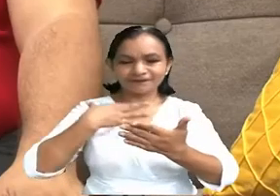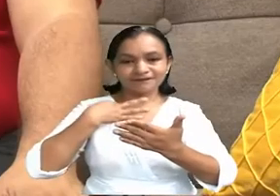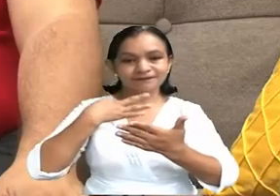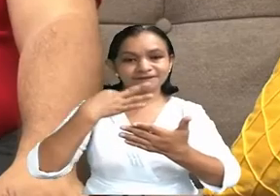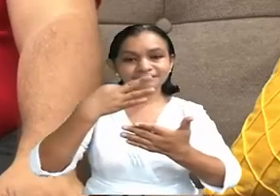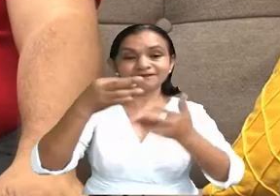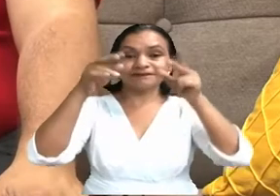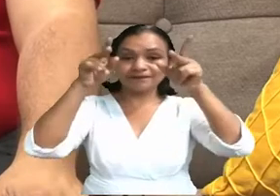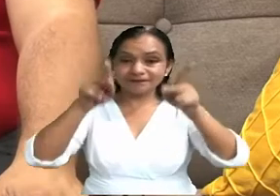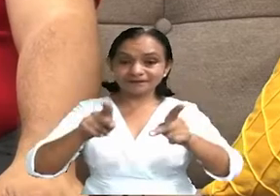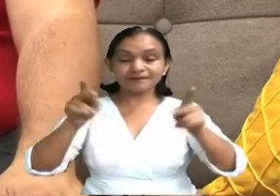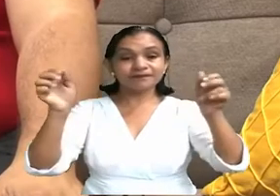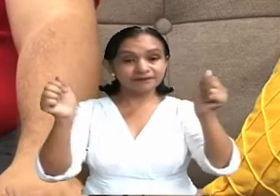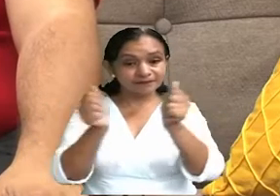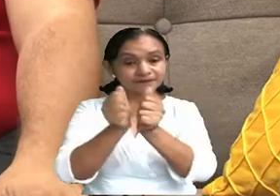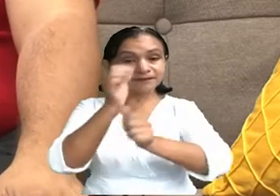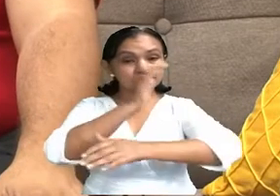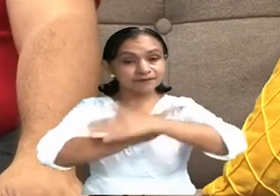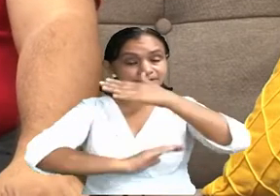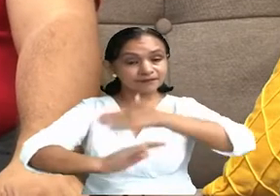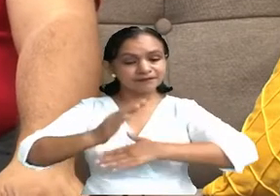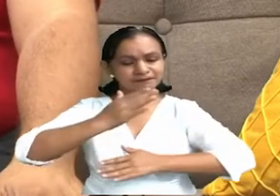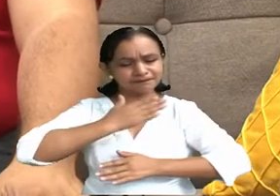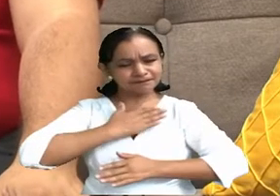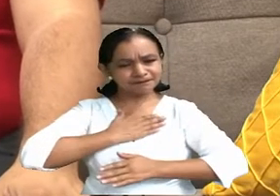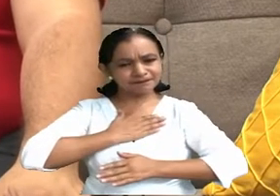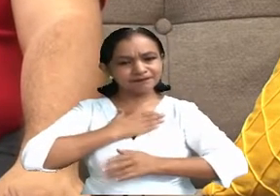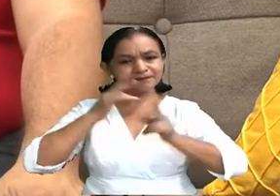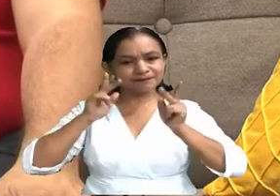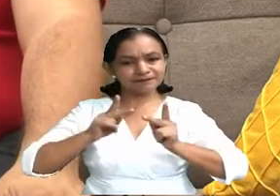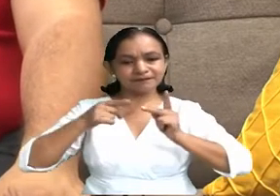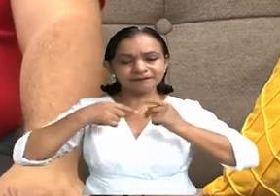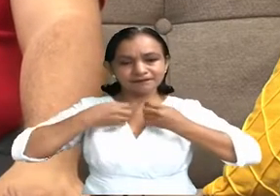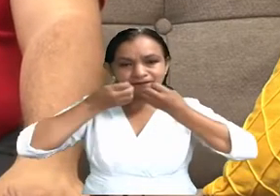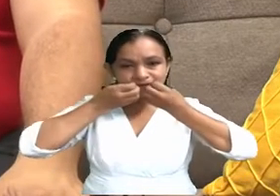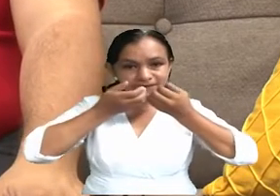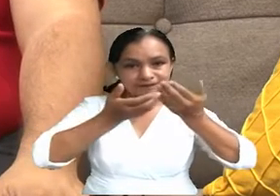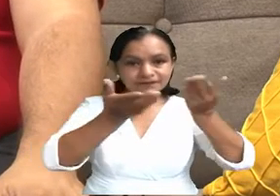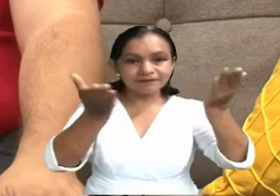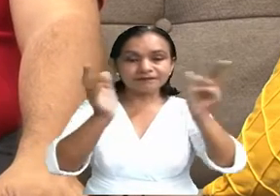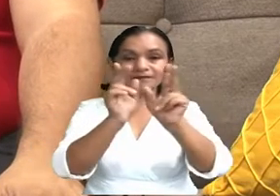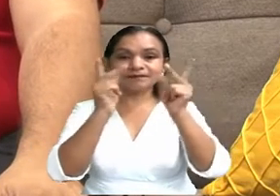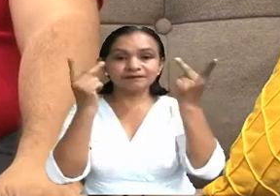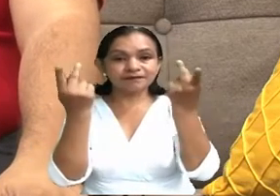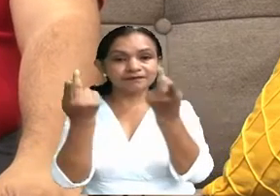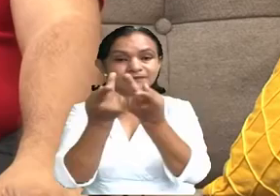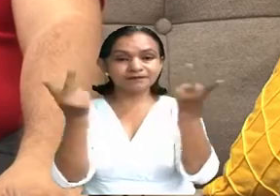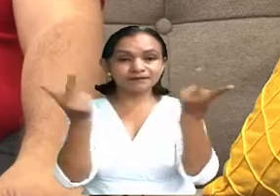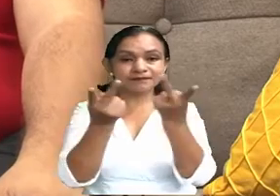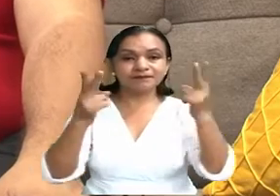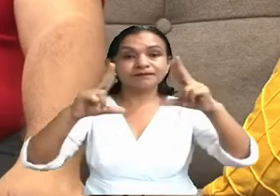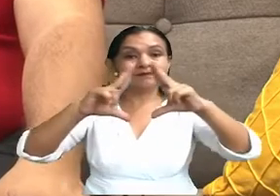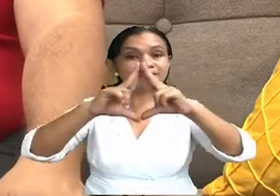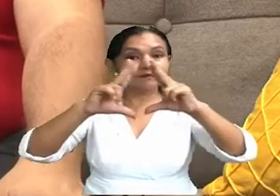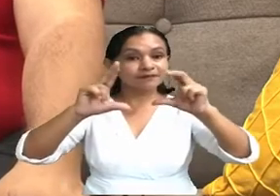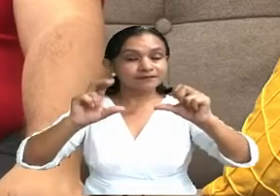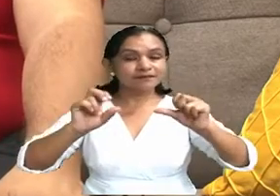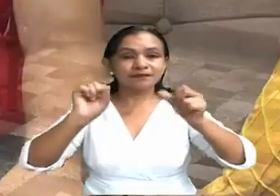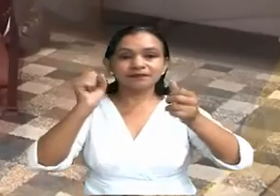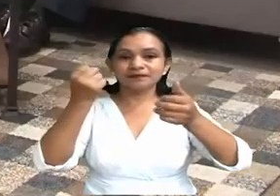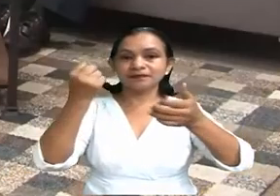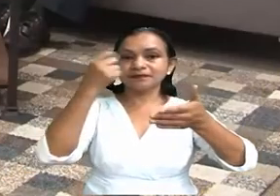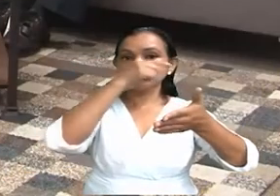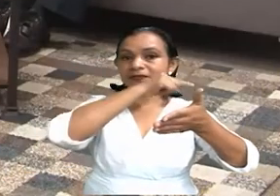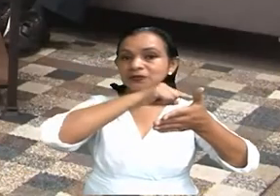brinda a las personas con discapacidad a través de mi persona para dirigirnos a la población nicaragüense. Bueno, y una semana